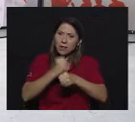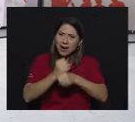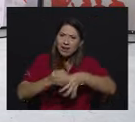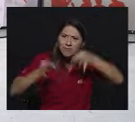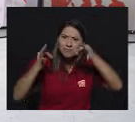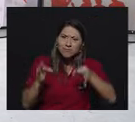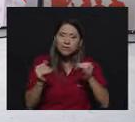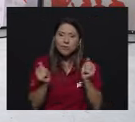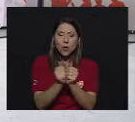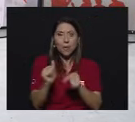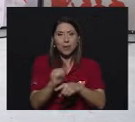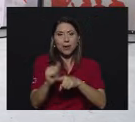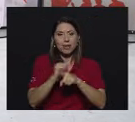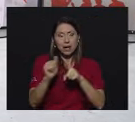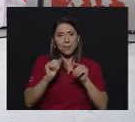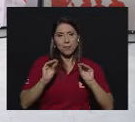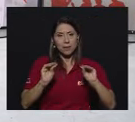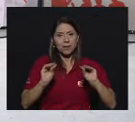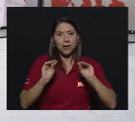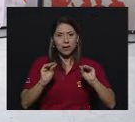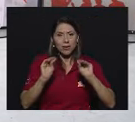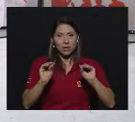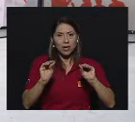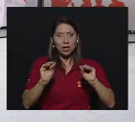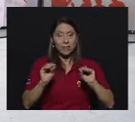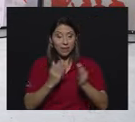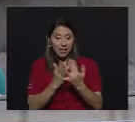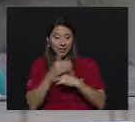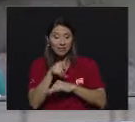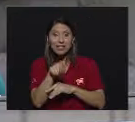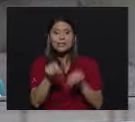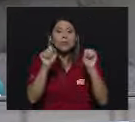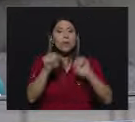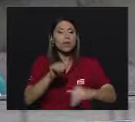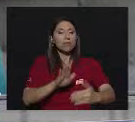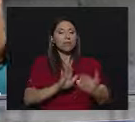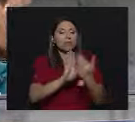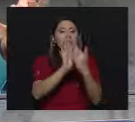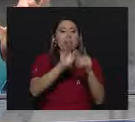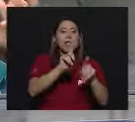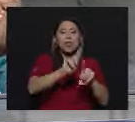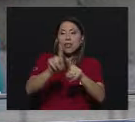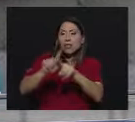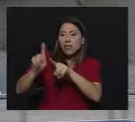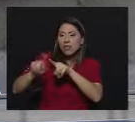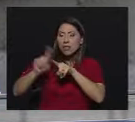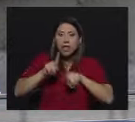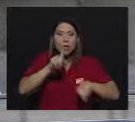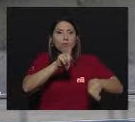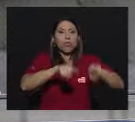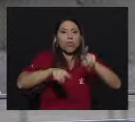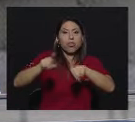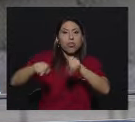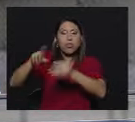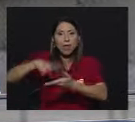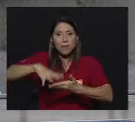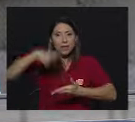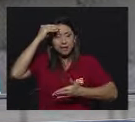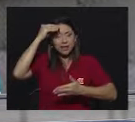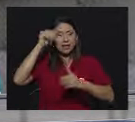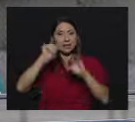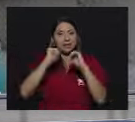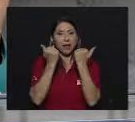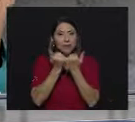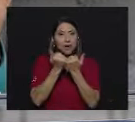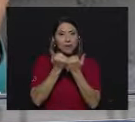es su práctica pedagógica. La práctica pedagógica es lo que le va a permitir al docente hacer frente a esa diversidad de aprendizajes que entran al aula